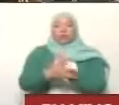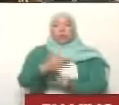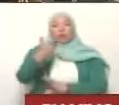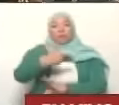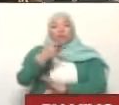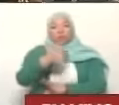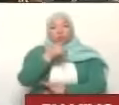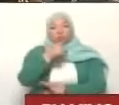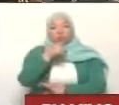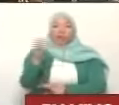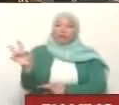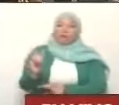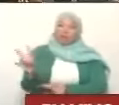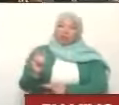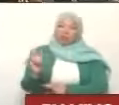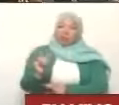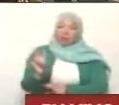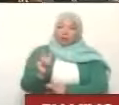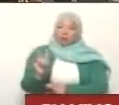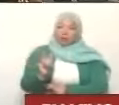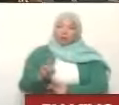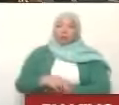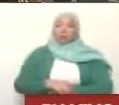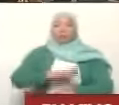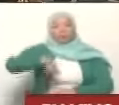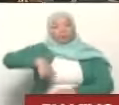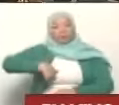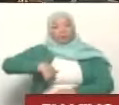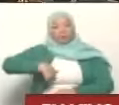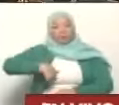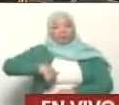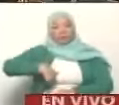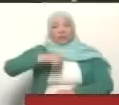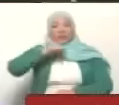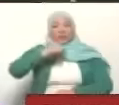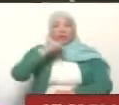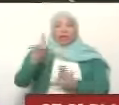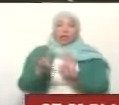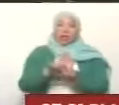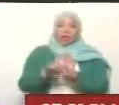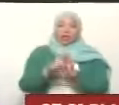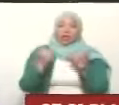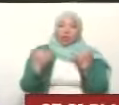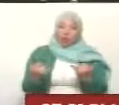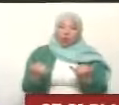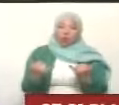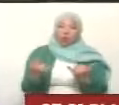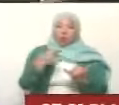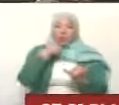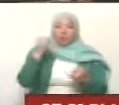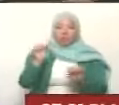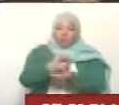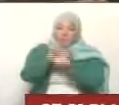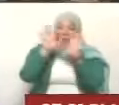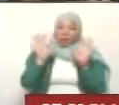es Venezuela. Es nuestra ley orgánica, con mandatos muy claros.